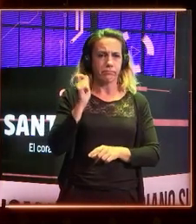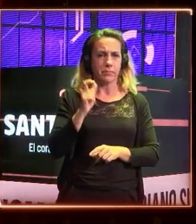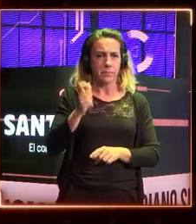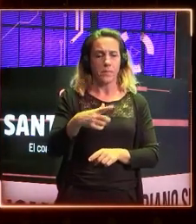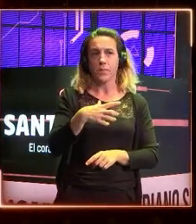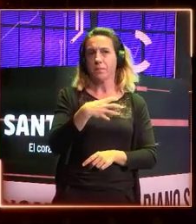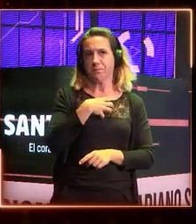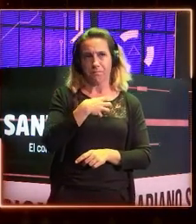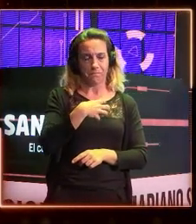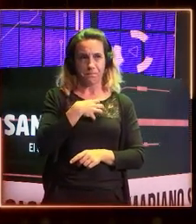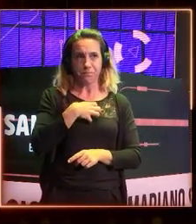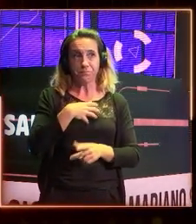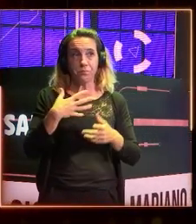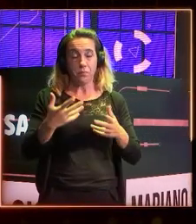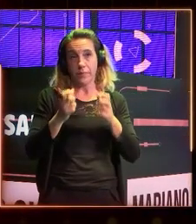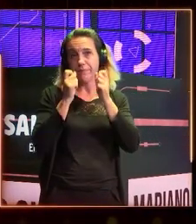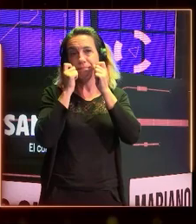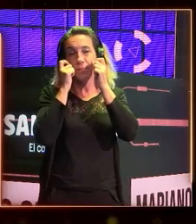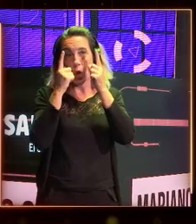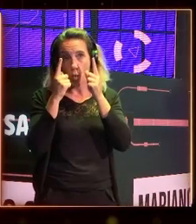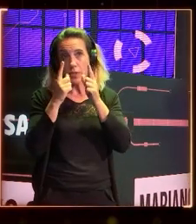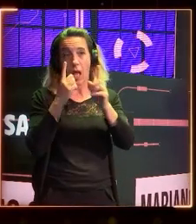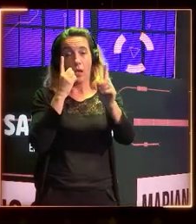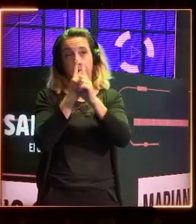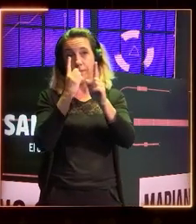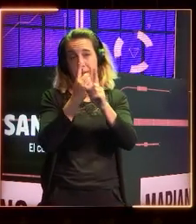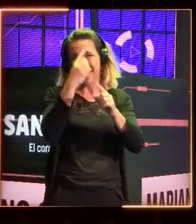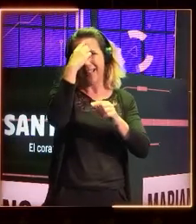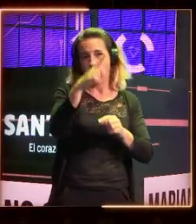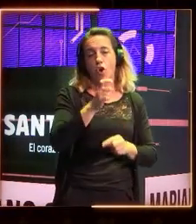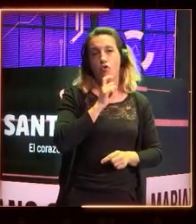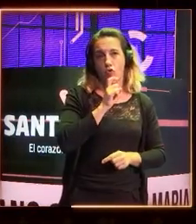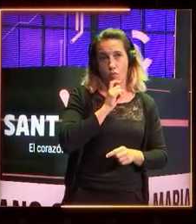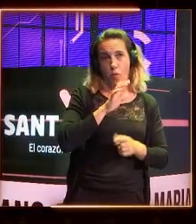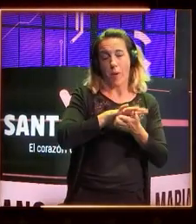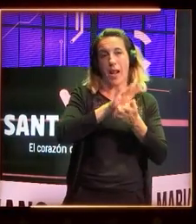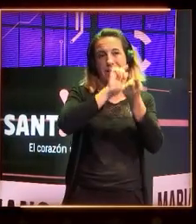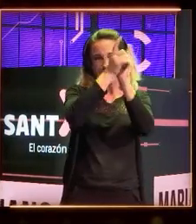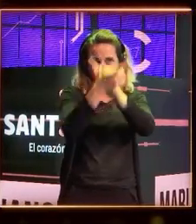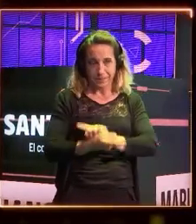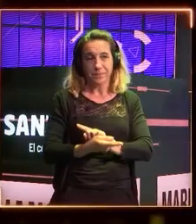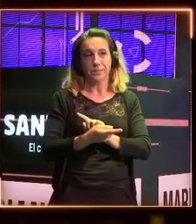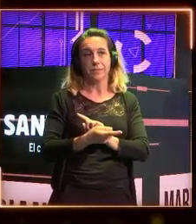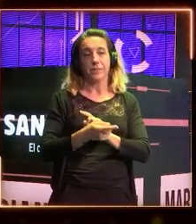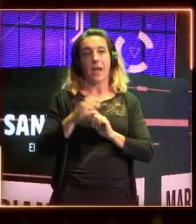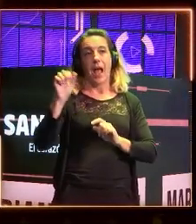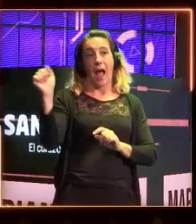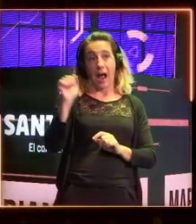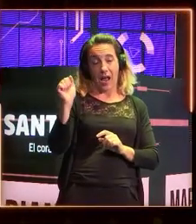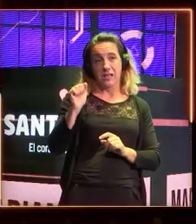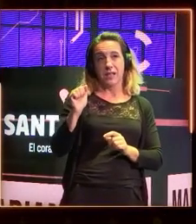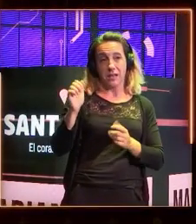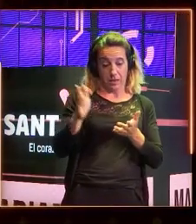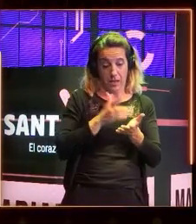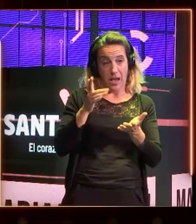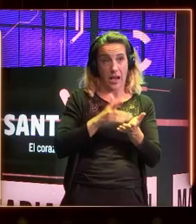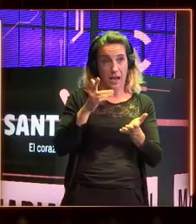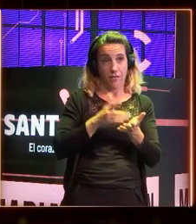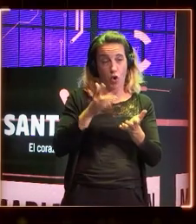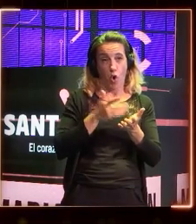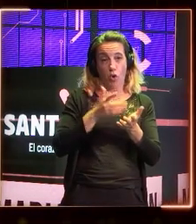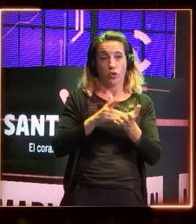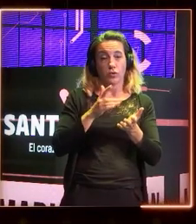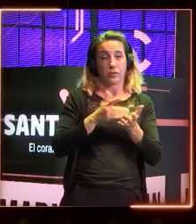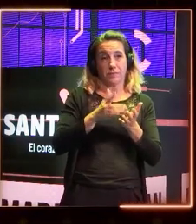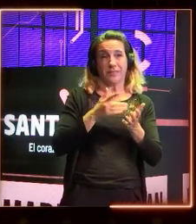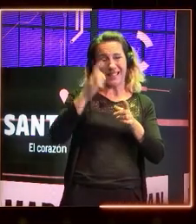está pasando y por lo tanto eh va a identificar que hay un problema y va a cambiarlo agasi cuenta en su famoso libre Open que es un tratado de psicología